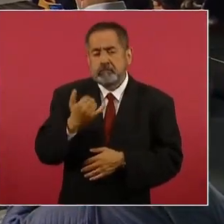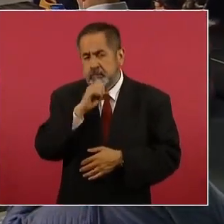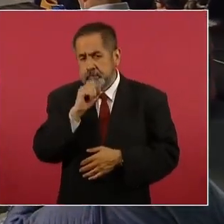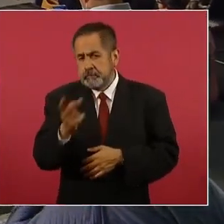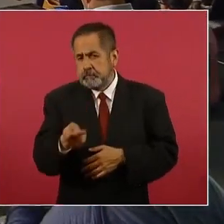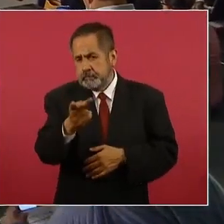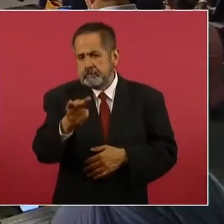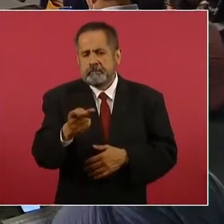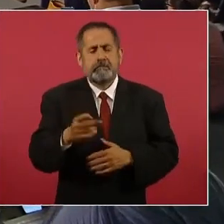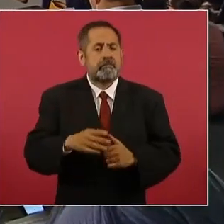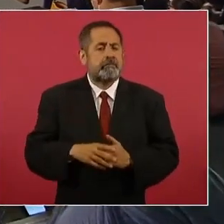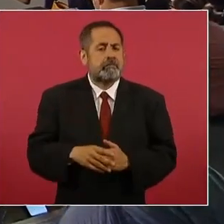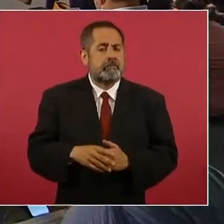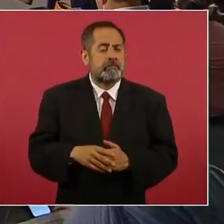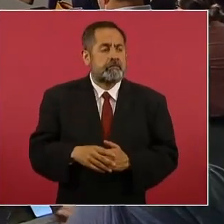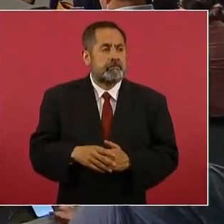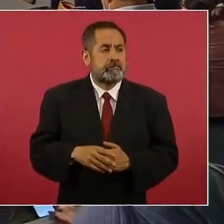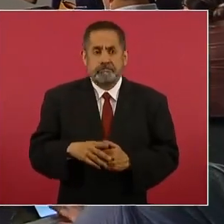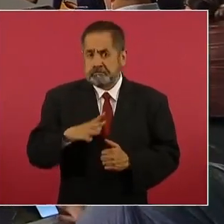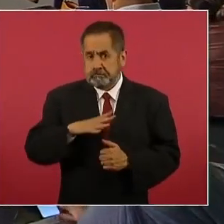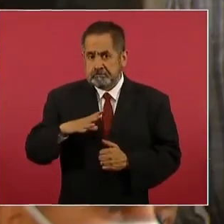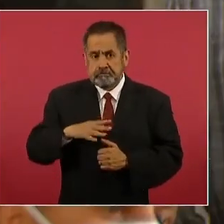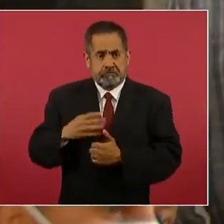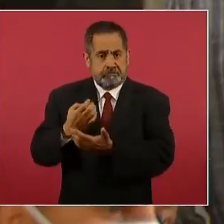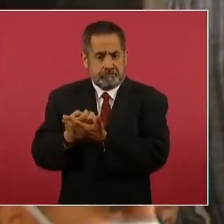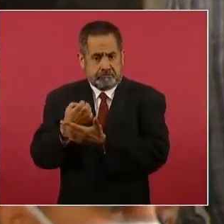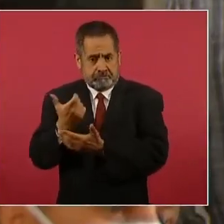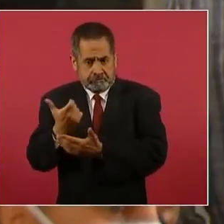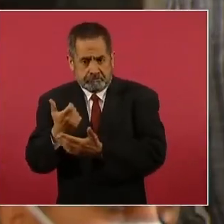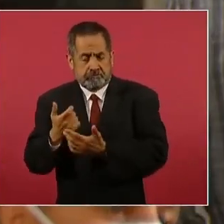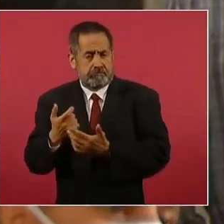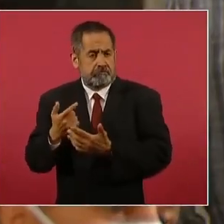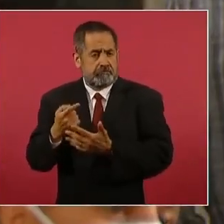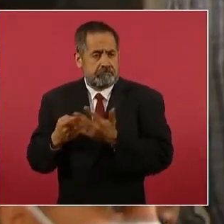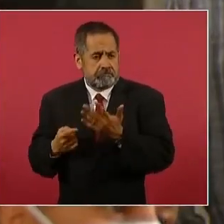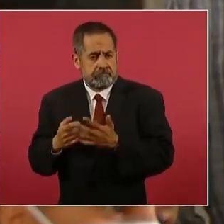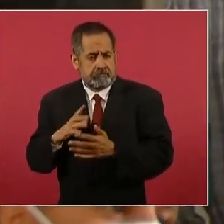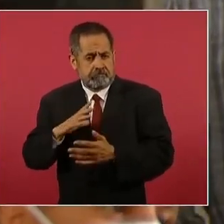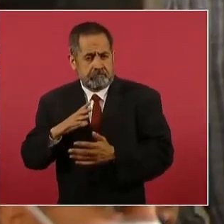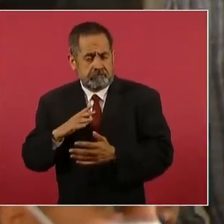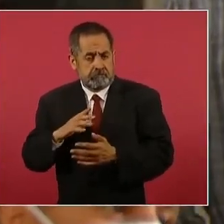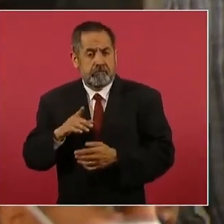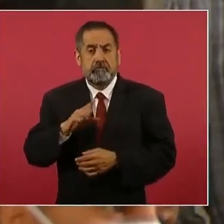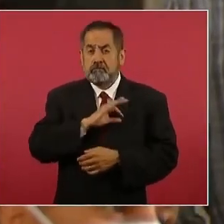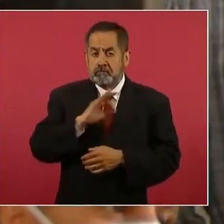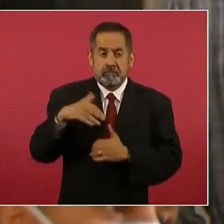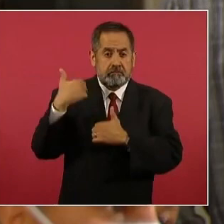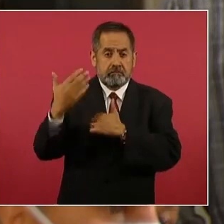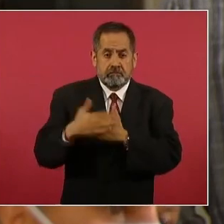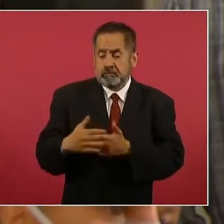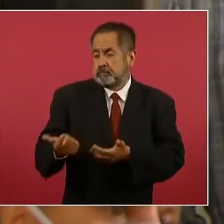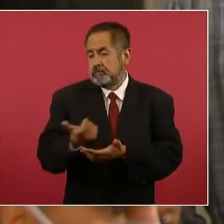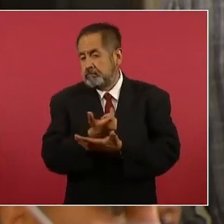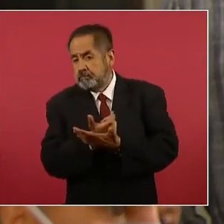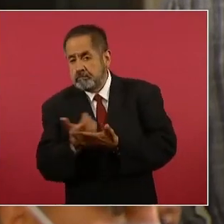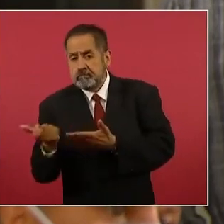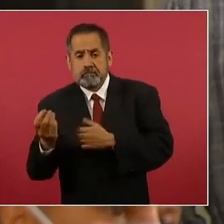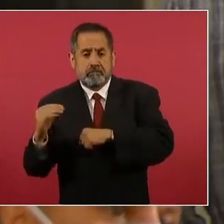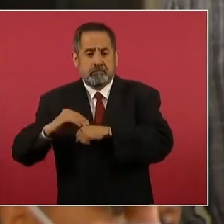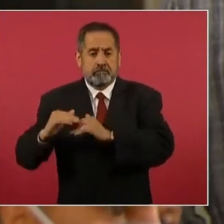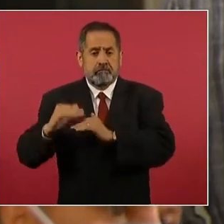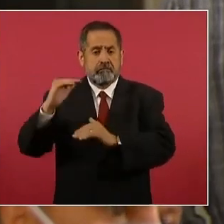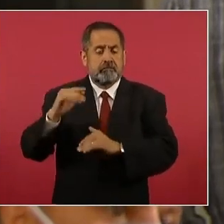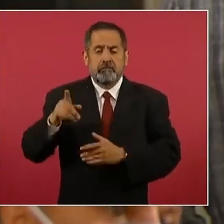preguntarle si existe económica y financieramente la probabilidad de un incremento salarial a los trabajadores al servicio